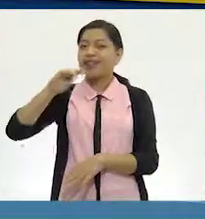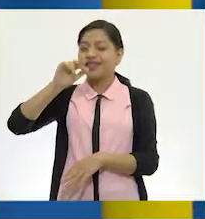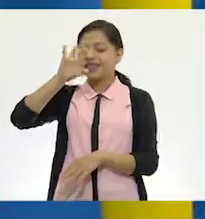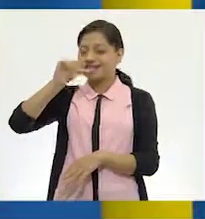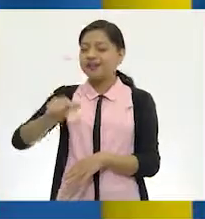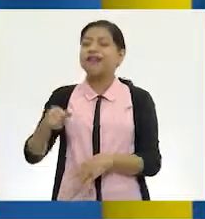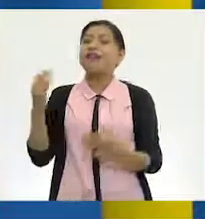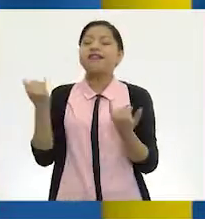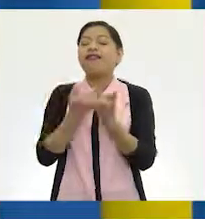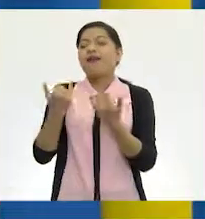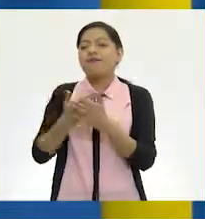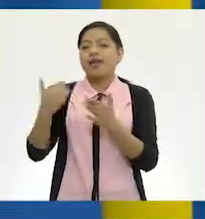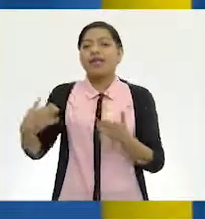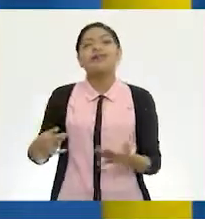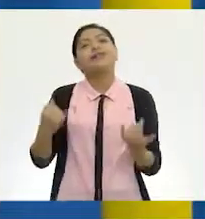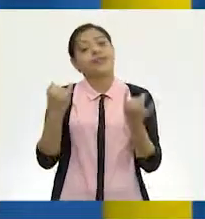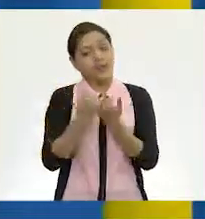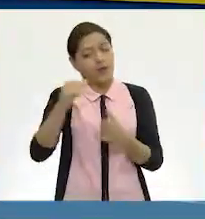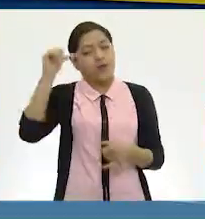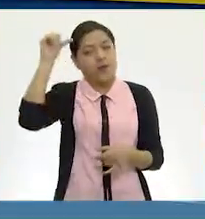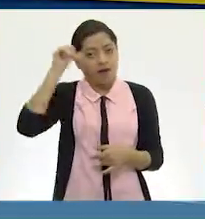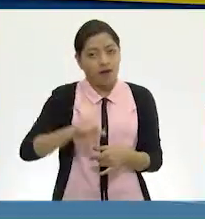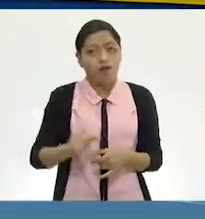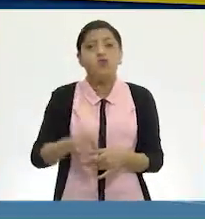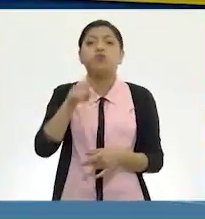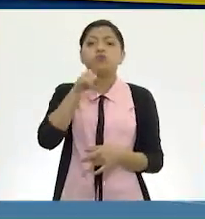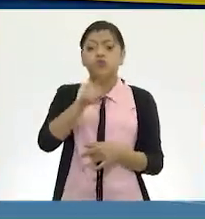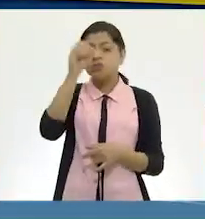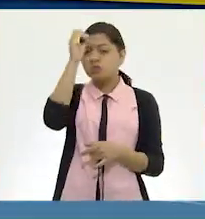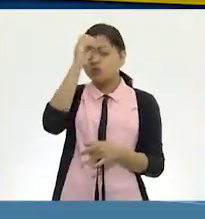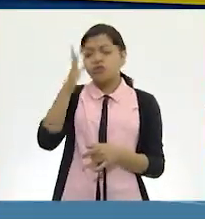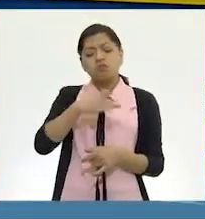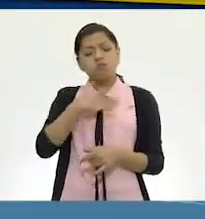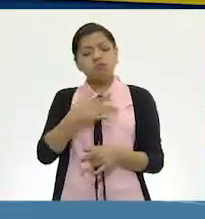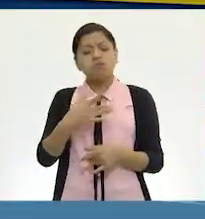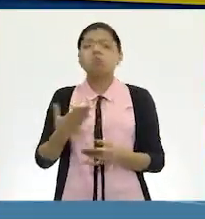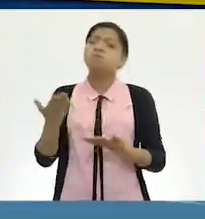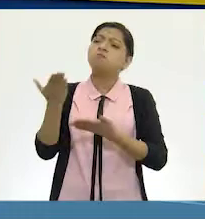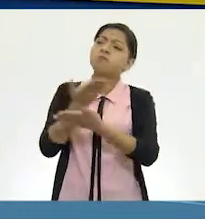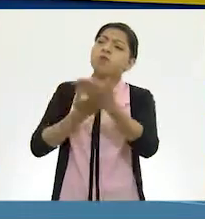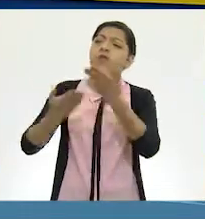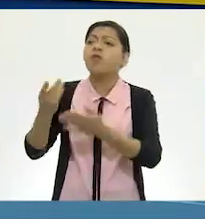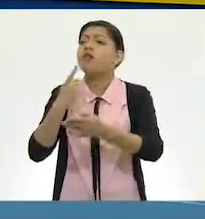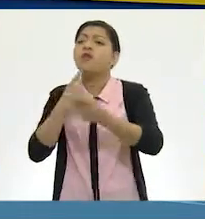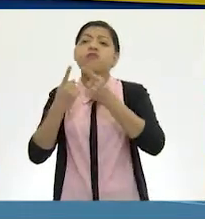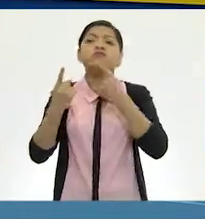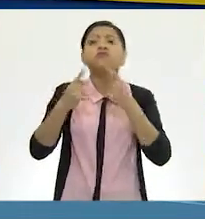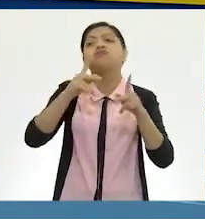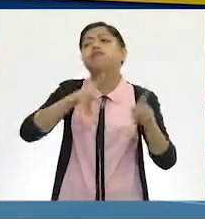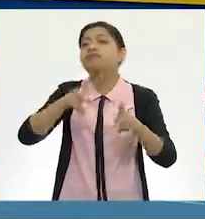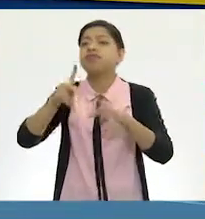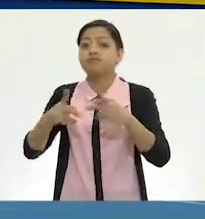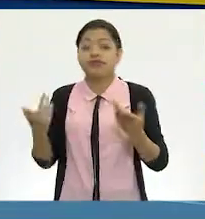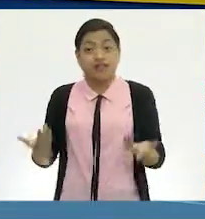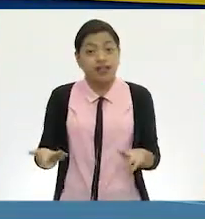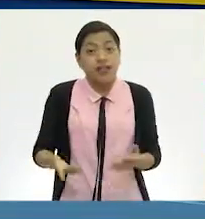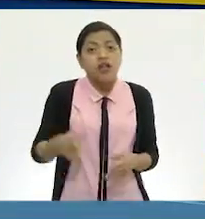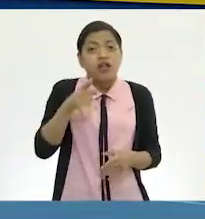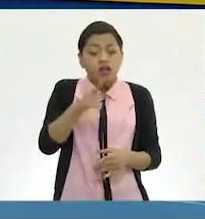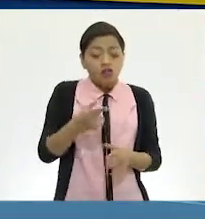vez pasada? ¿Sí? Pues hoy lo que vamos a hacer es compartir nuestras opiniones, pues, de aquello